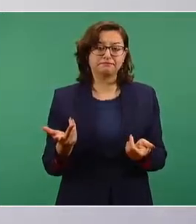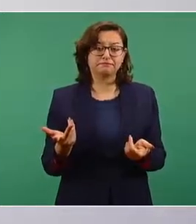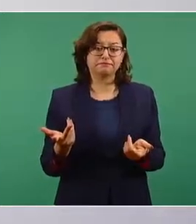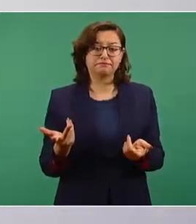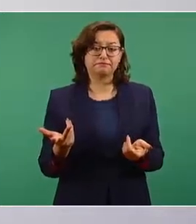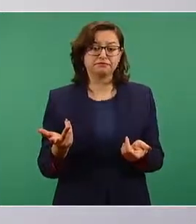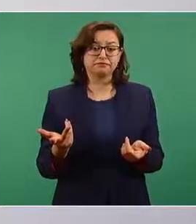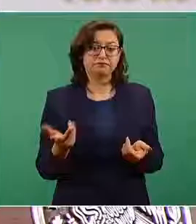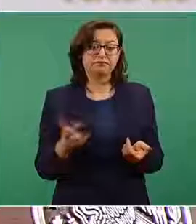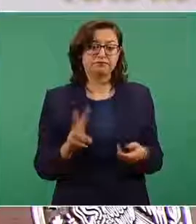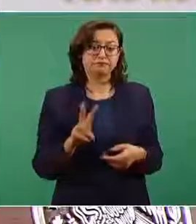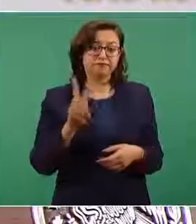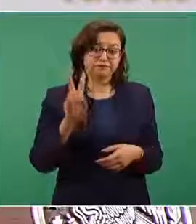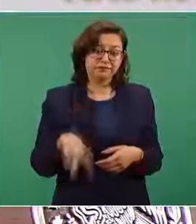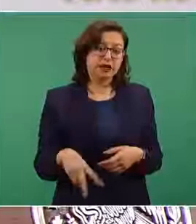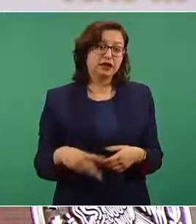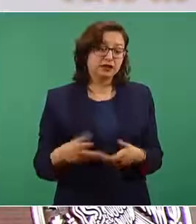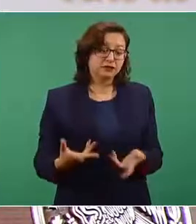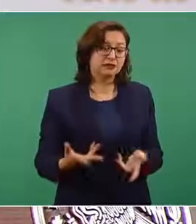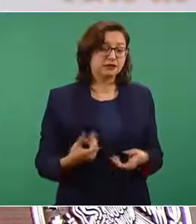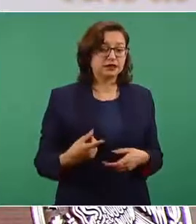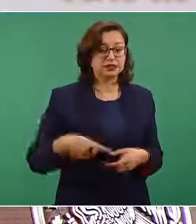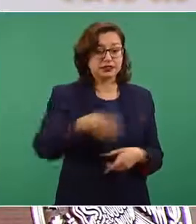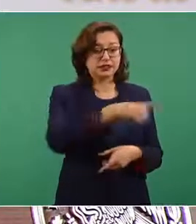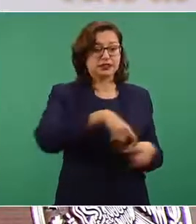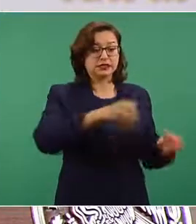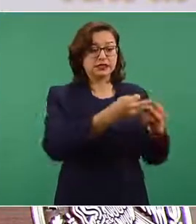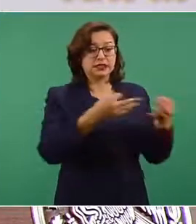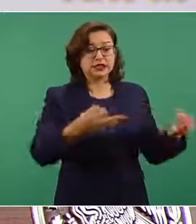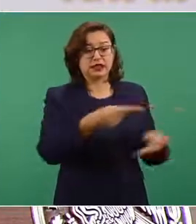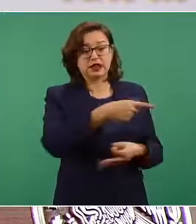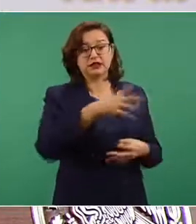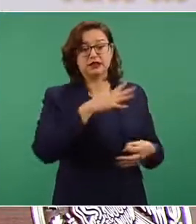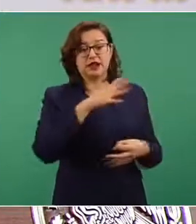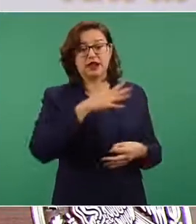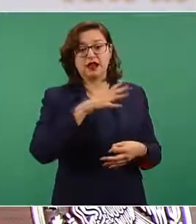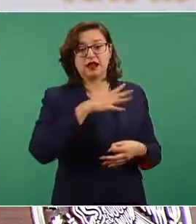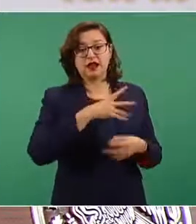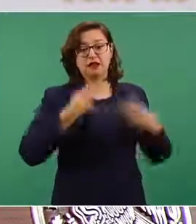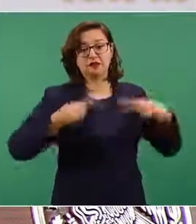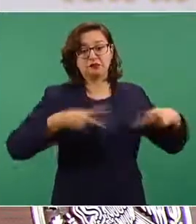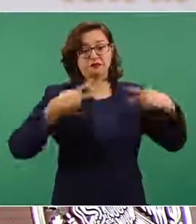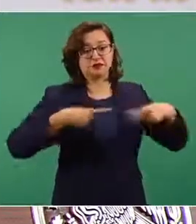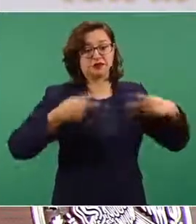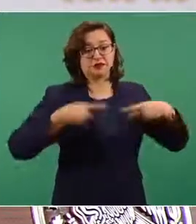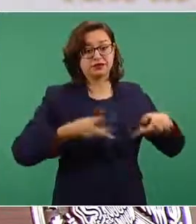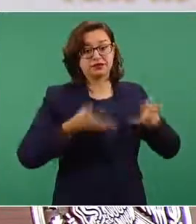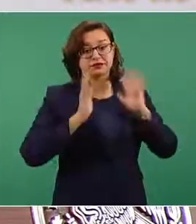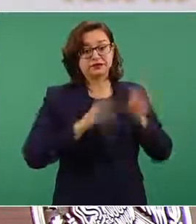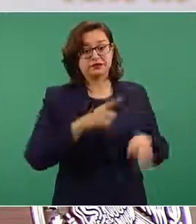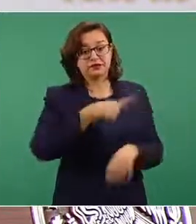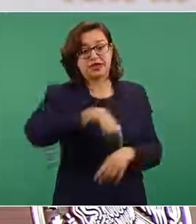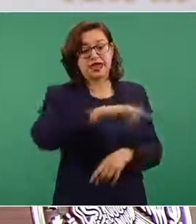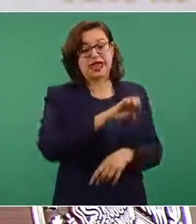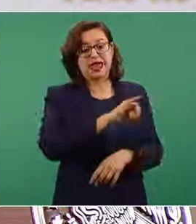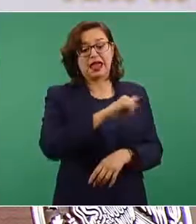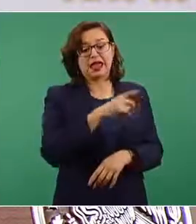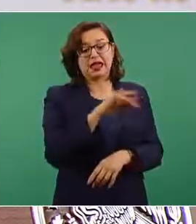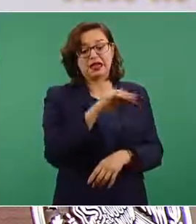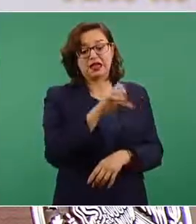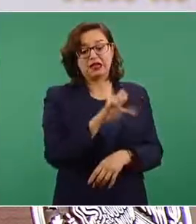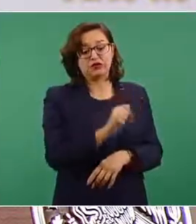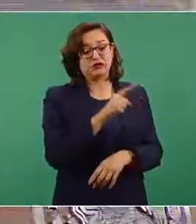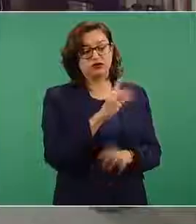se constituyeron ejidos en esas tierras. Esa propiedad social pues se tiene